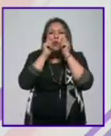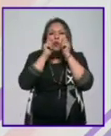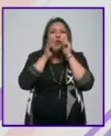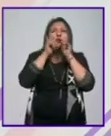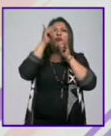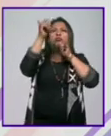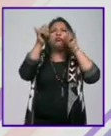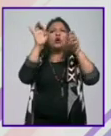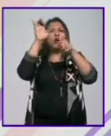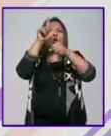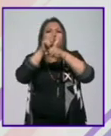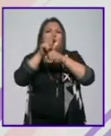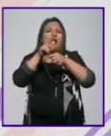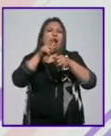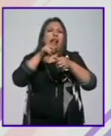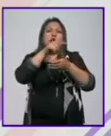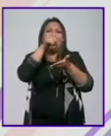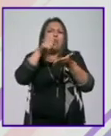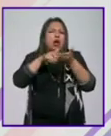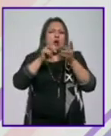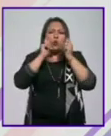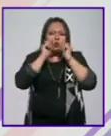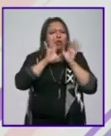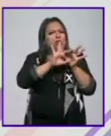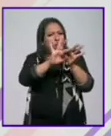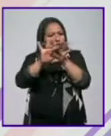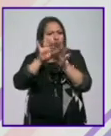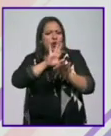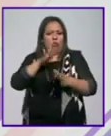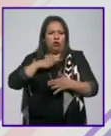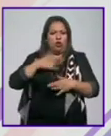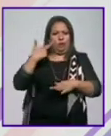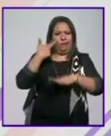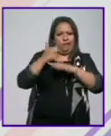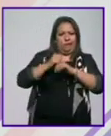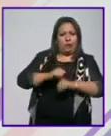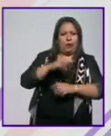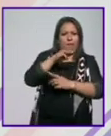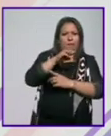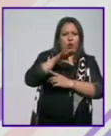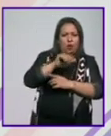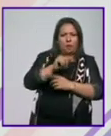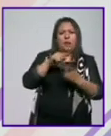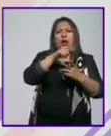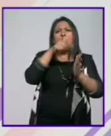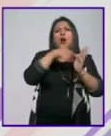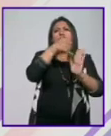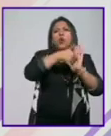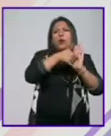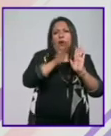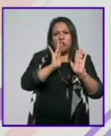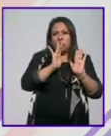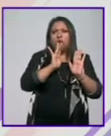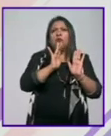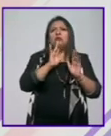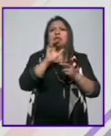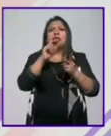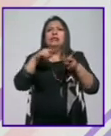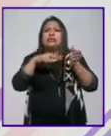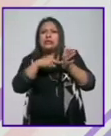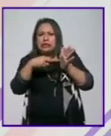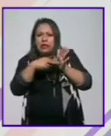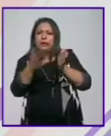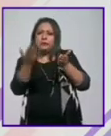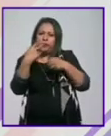las distancias culturales y geográficas, como para que una curadora en el MoMA, PS1 en Nueva York, Siria,